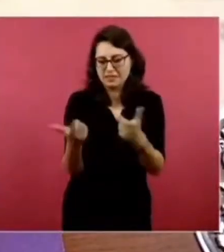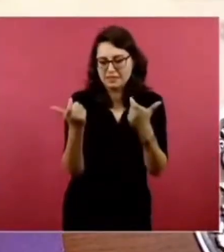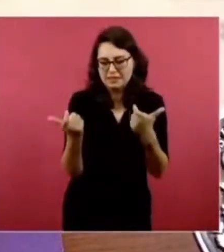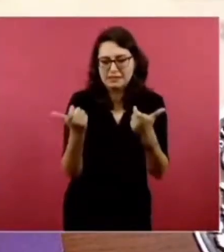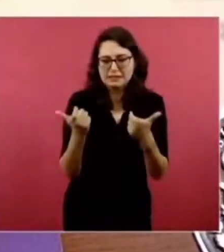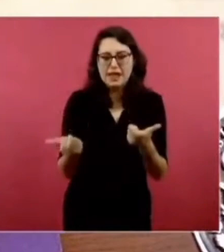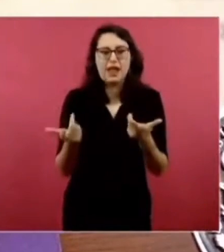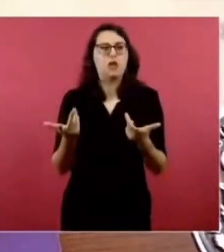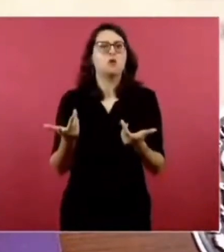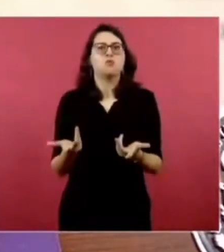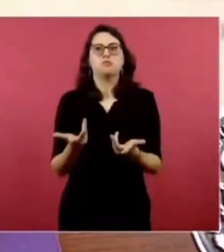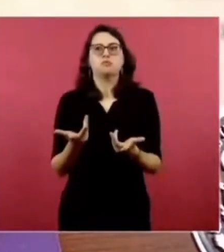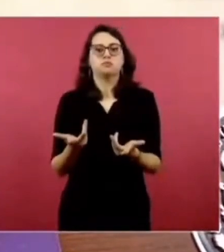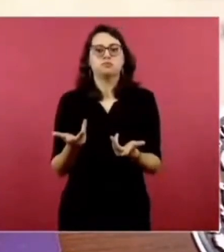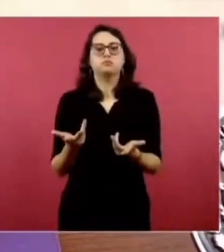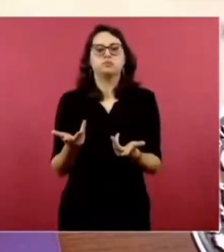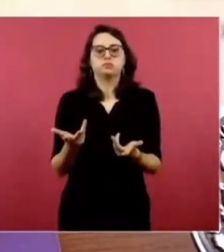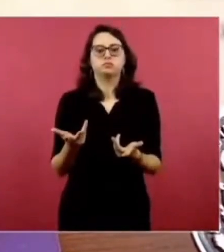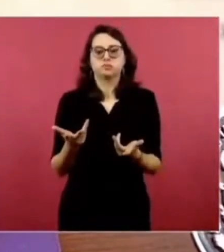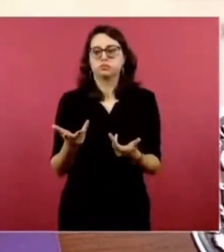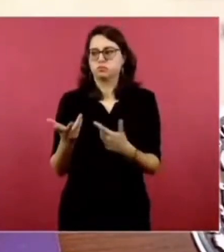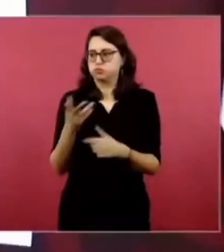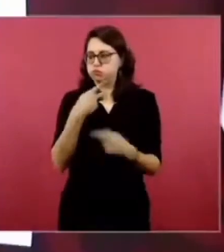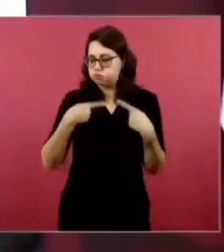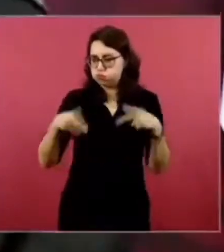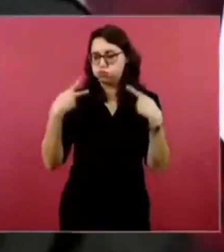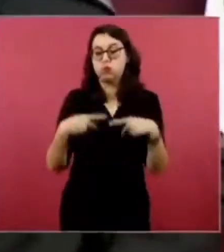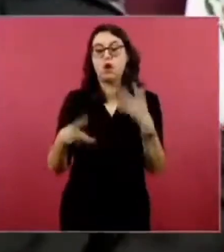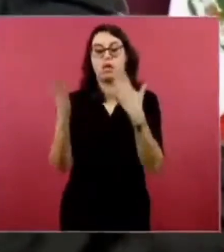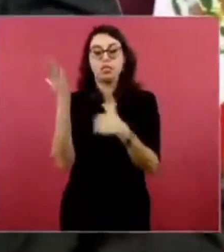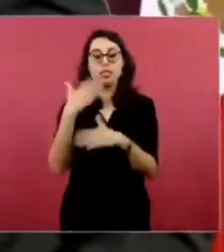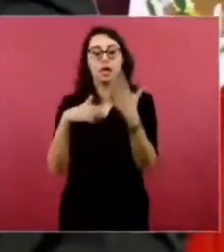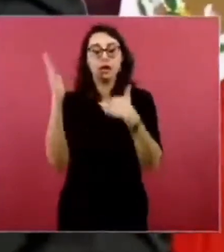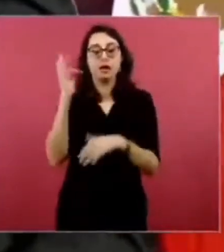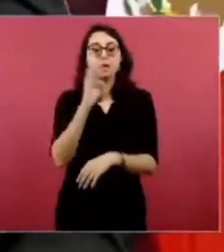y que se pueda salir adelante